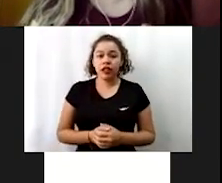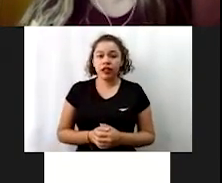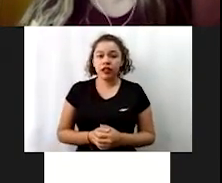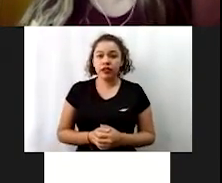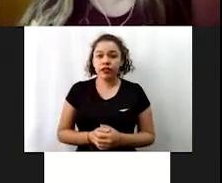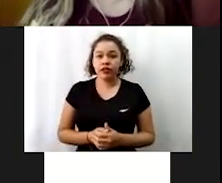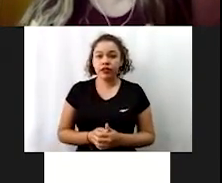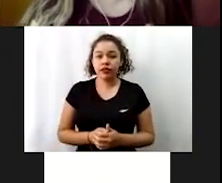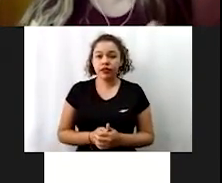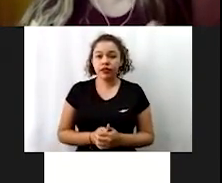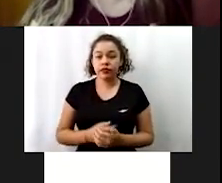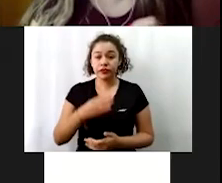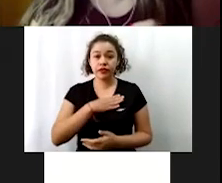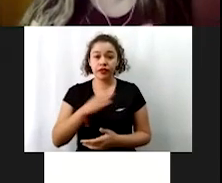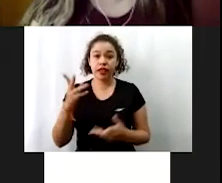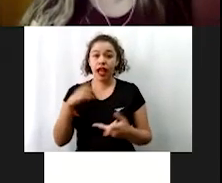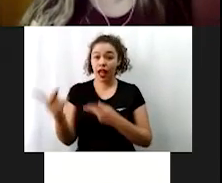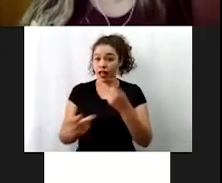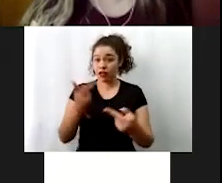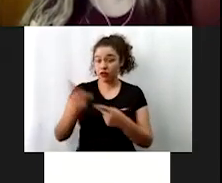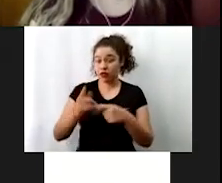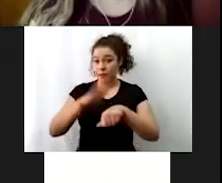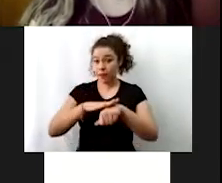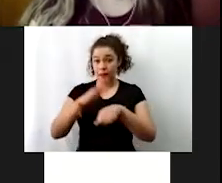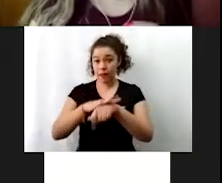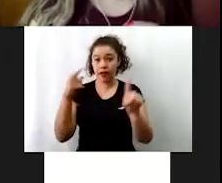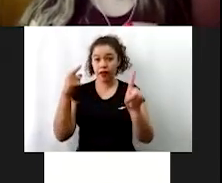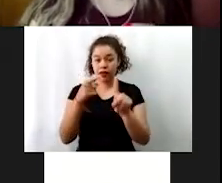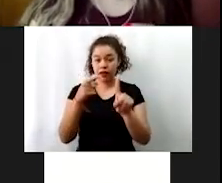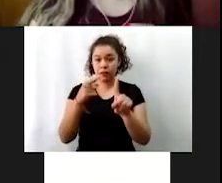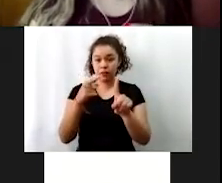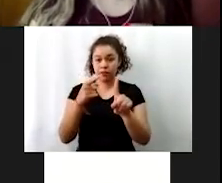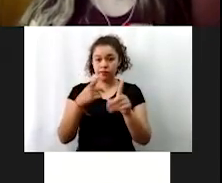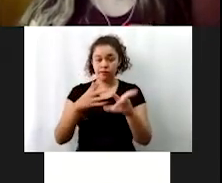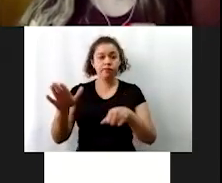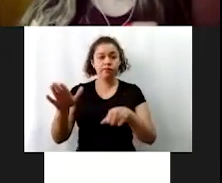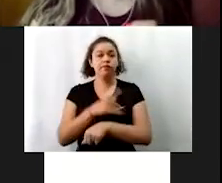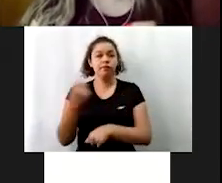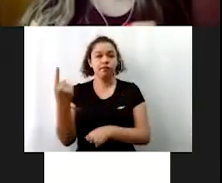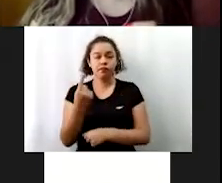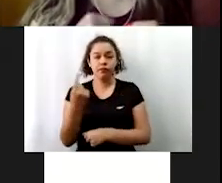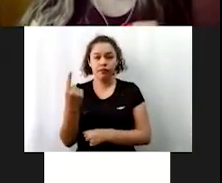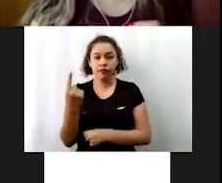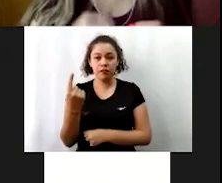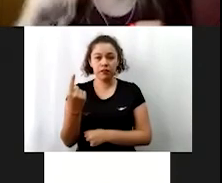realidad quienes animaron a hacer las preguntas más contundentes, entre ellas el por qué había